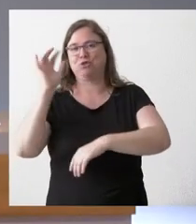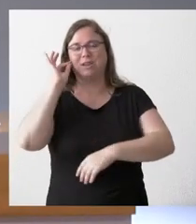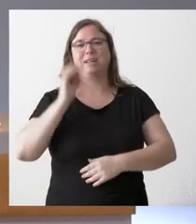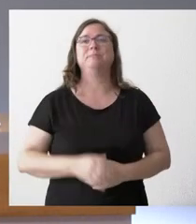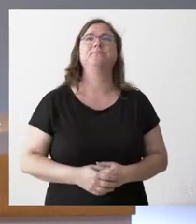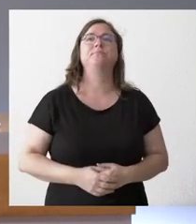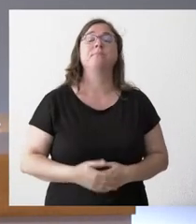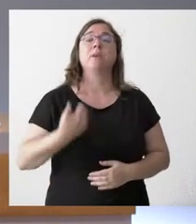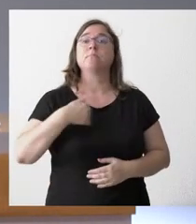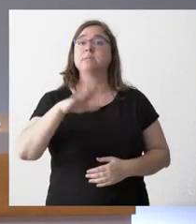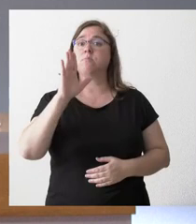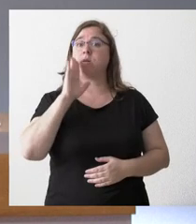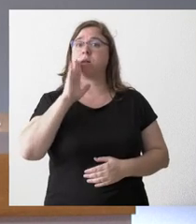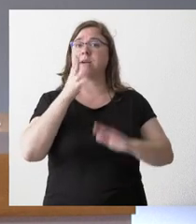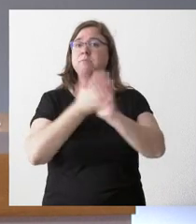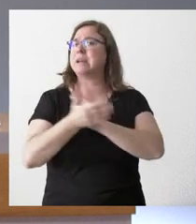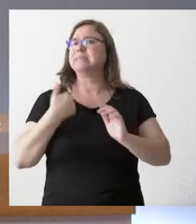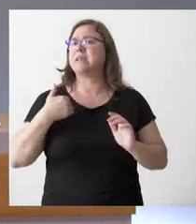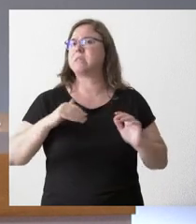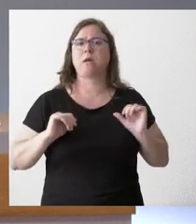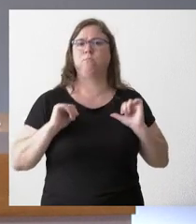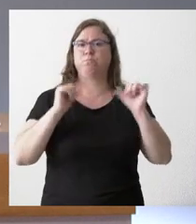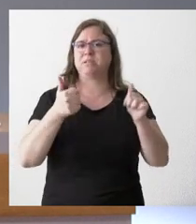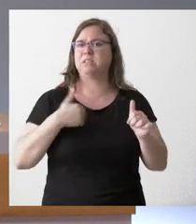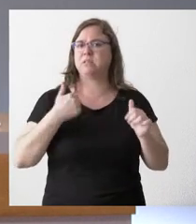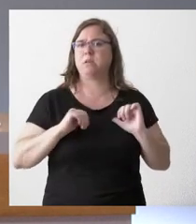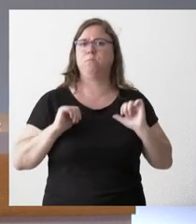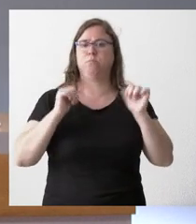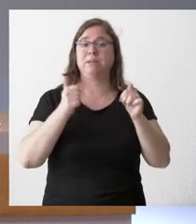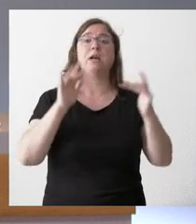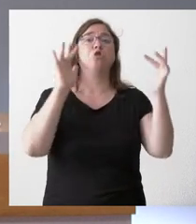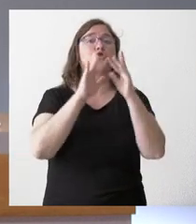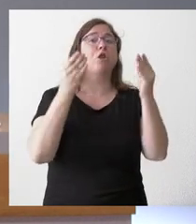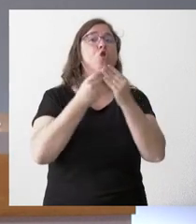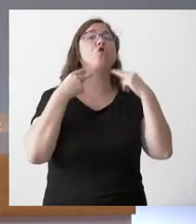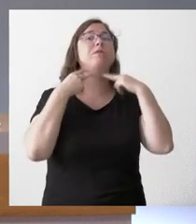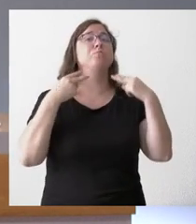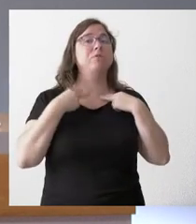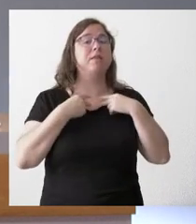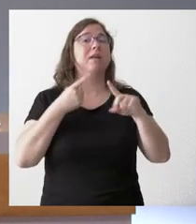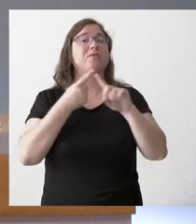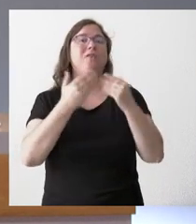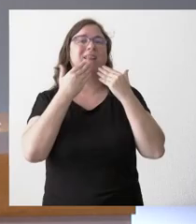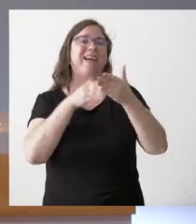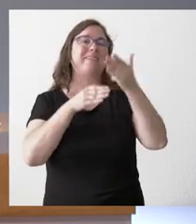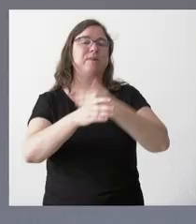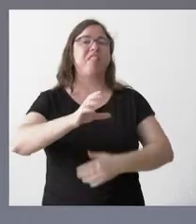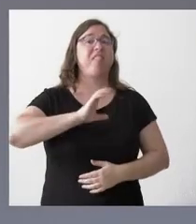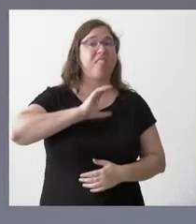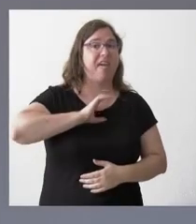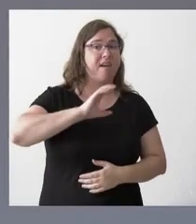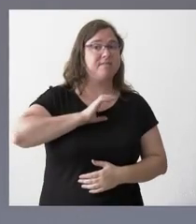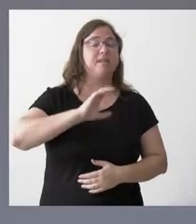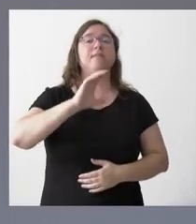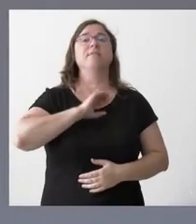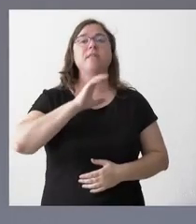antes, se están empezando desde ya. Se ha procedido a hablar con las diputaciones para que a través de los CEAS empiecen a contactar con